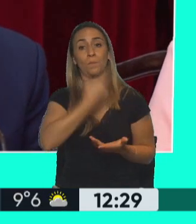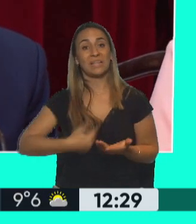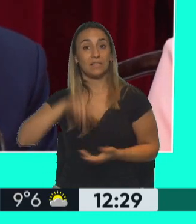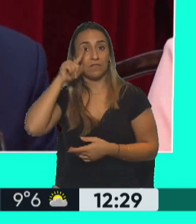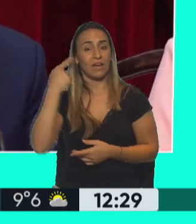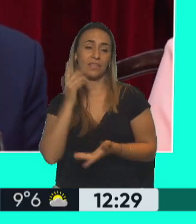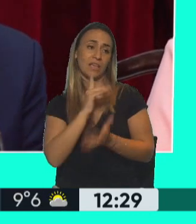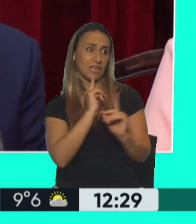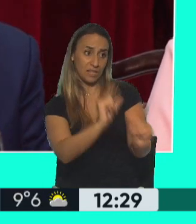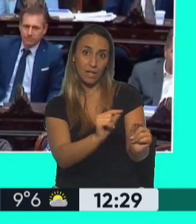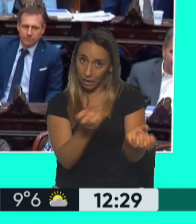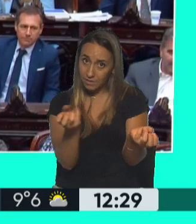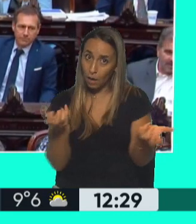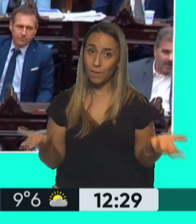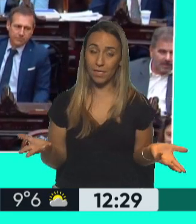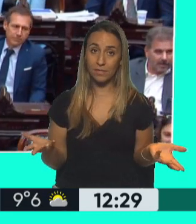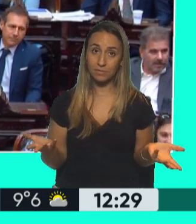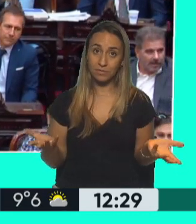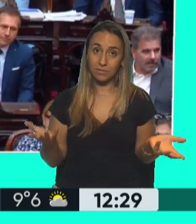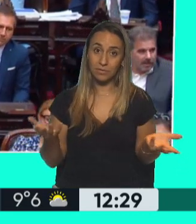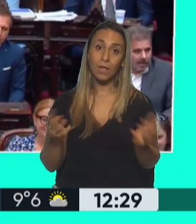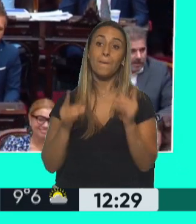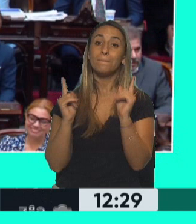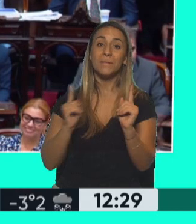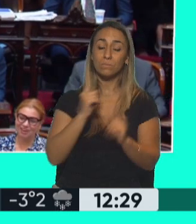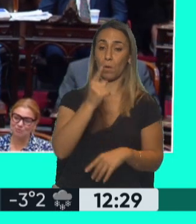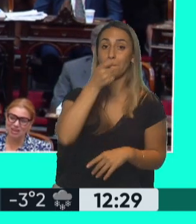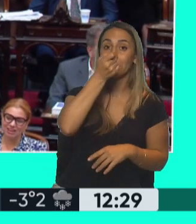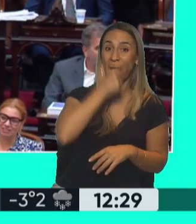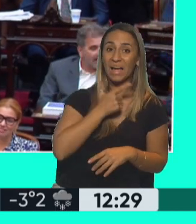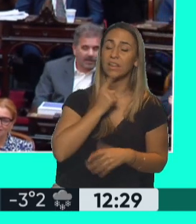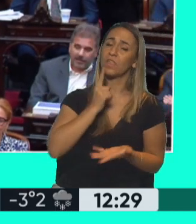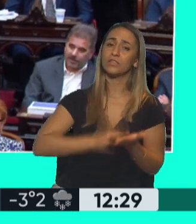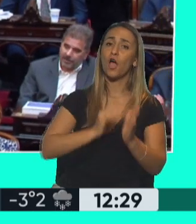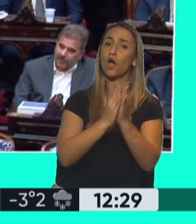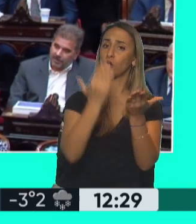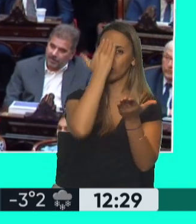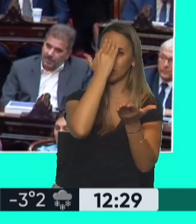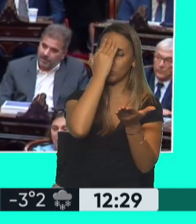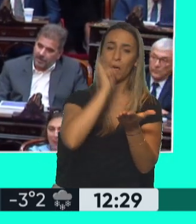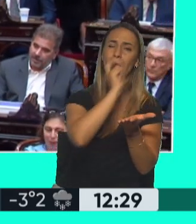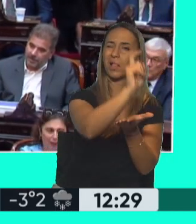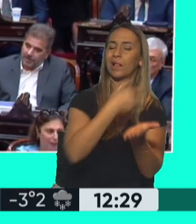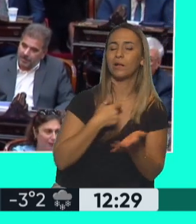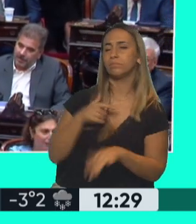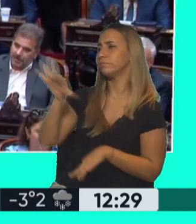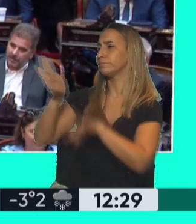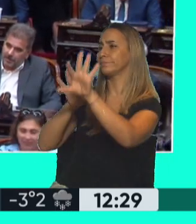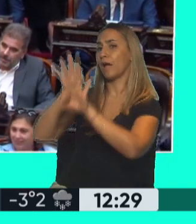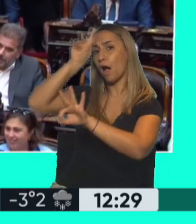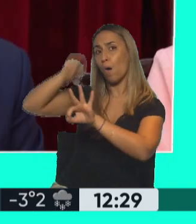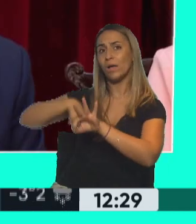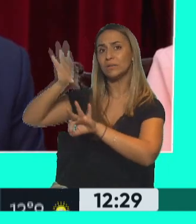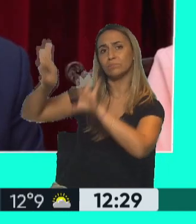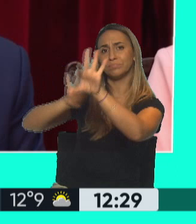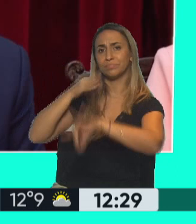que es la misma actitud de Macri de violar la Constitución y nombrar jueces por decreto debería ser rechazada por quienes